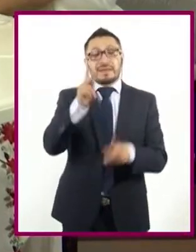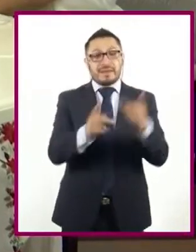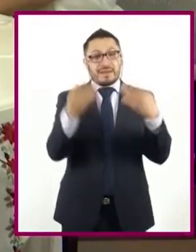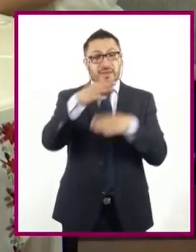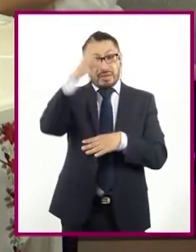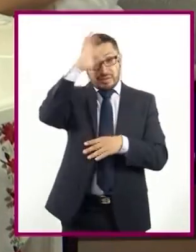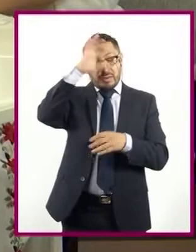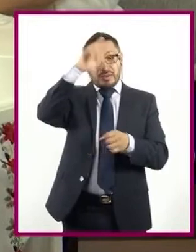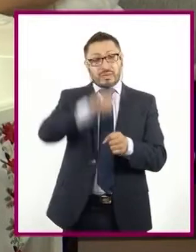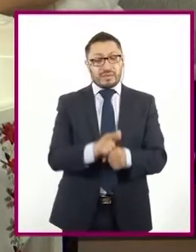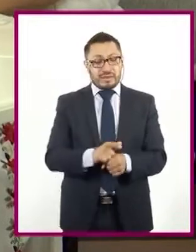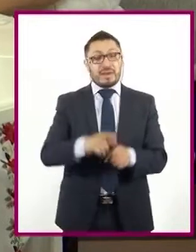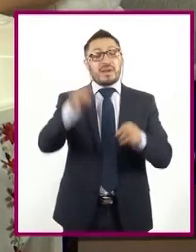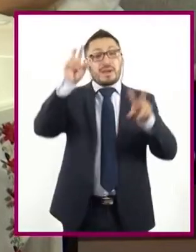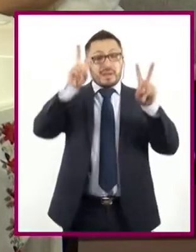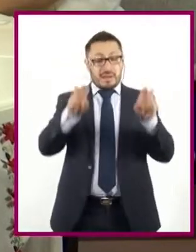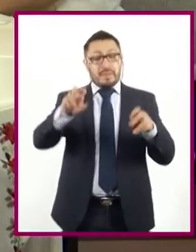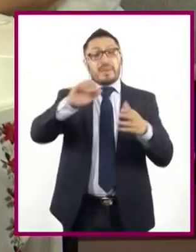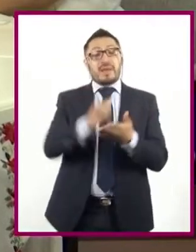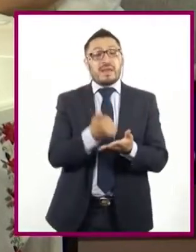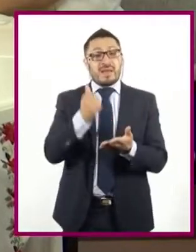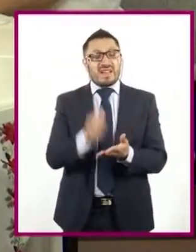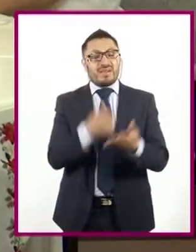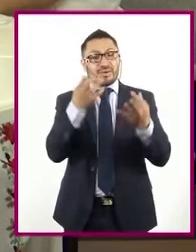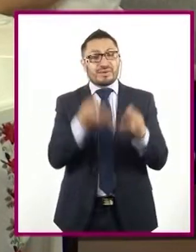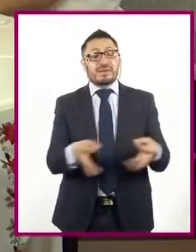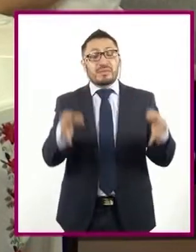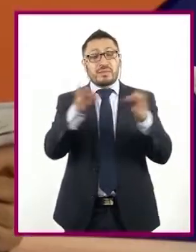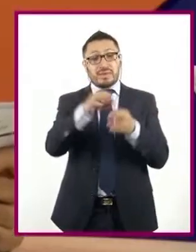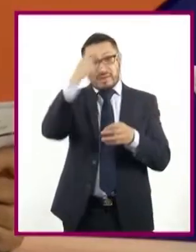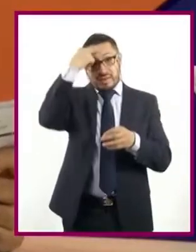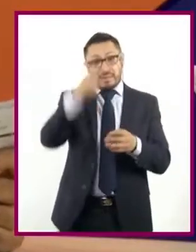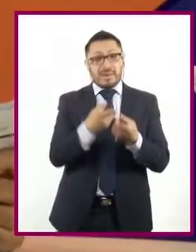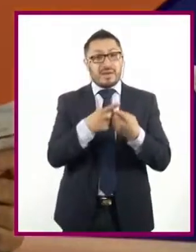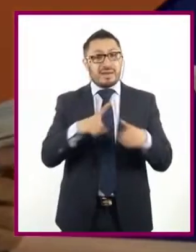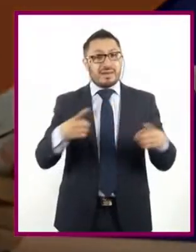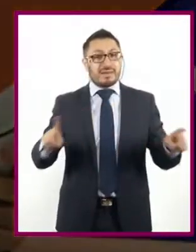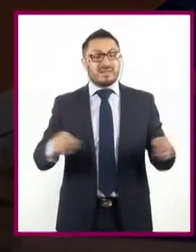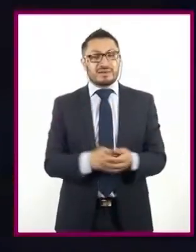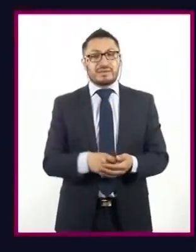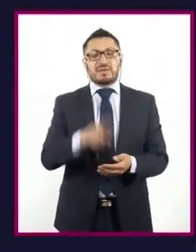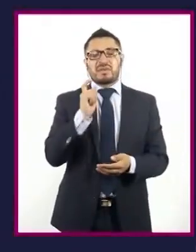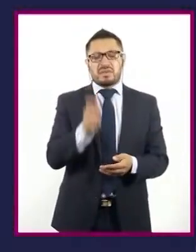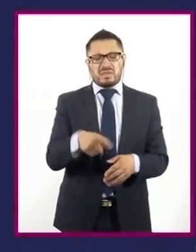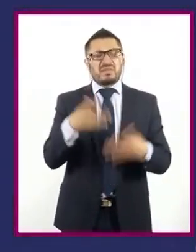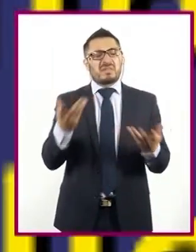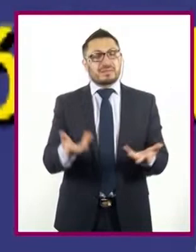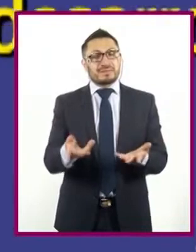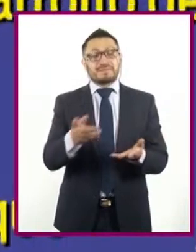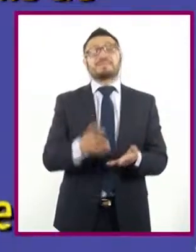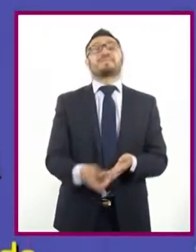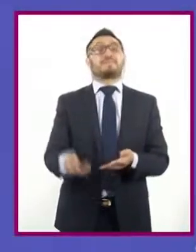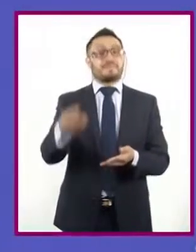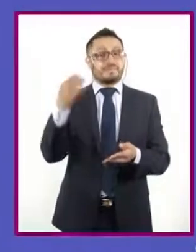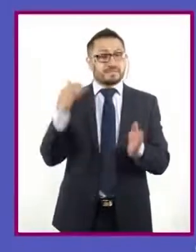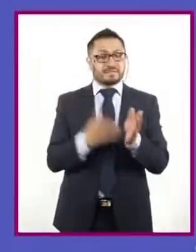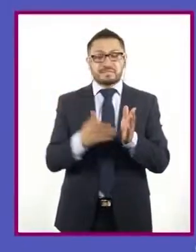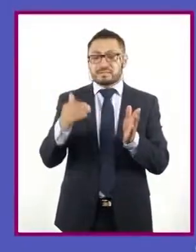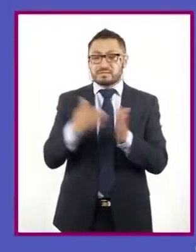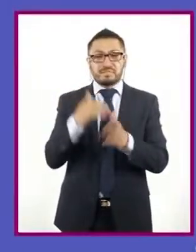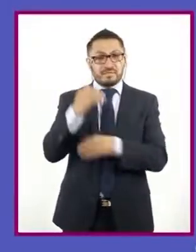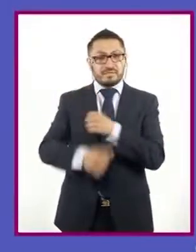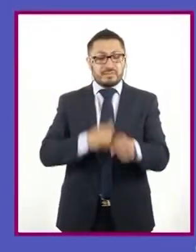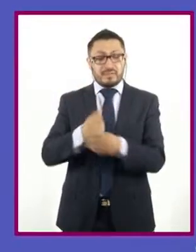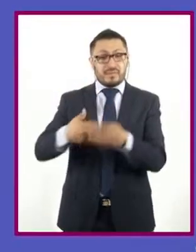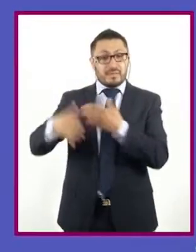arroz ha tenido un papel decisivo para el desarrollo. Este texto menciona que hace miles de años, gente procedente del